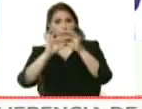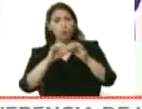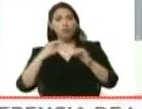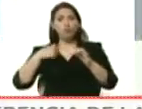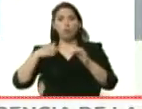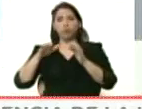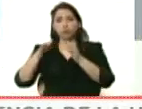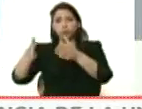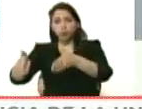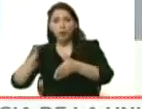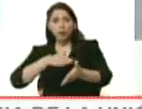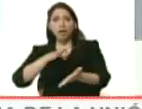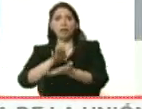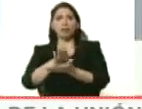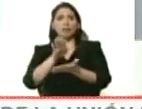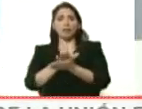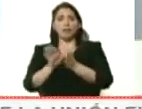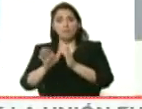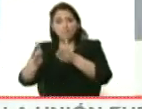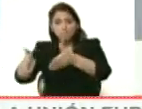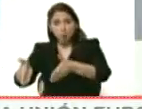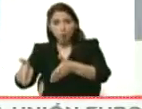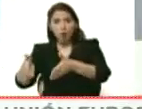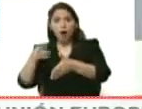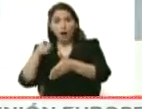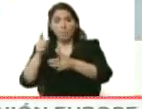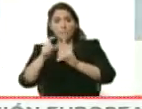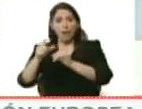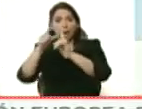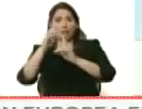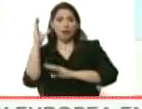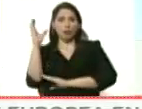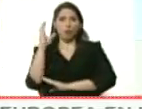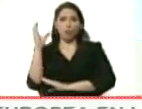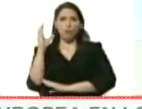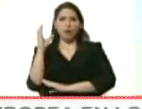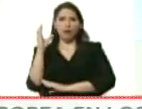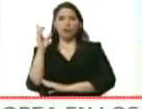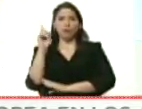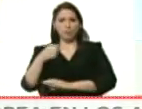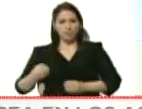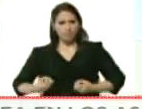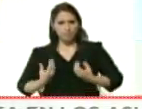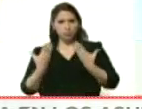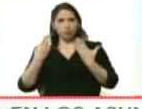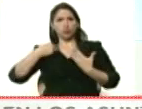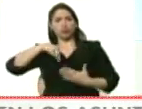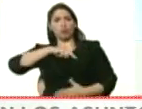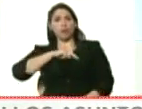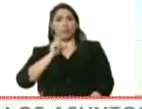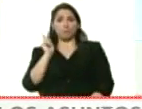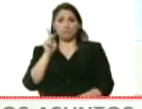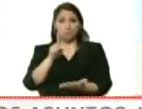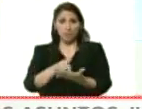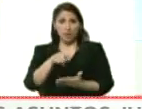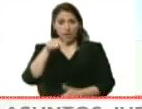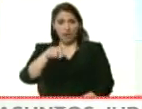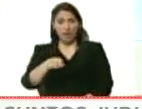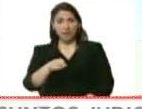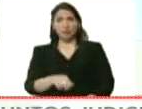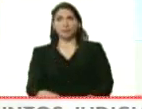Es precisamente esta palabra, colombianos, el motivo también de nuestra presencia en este